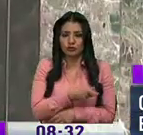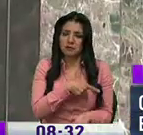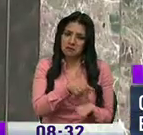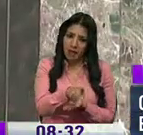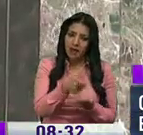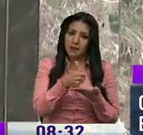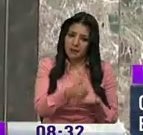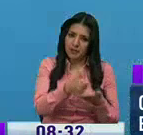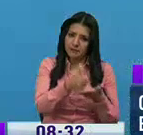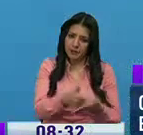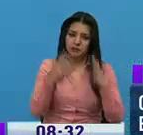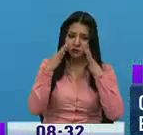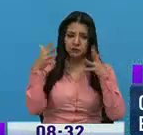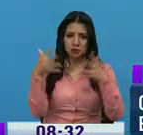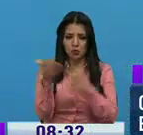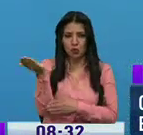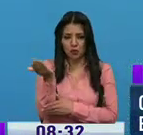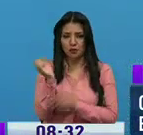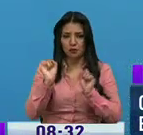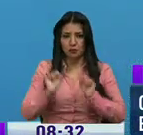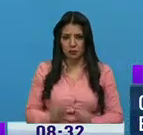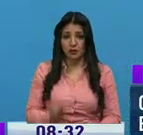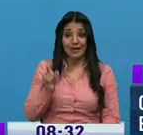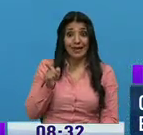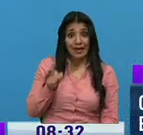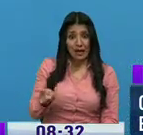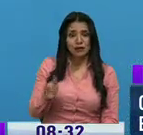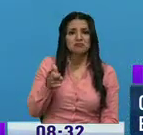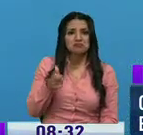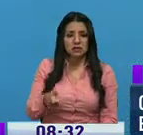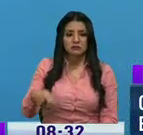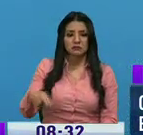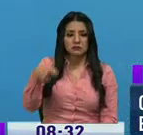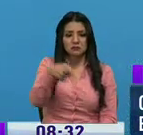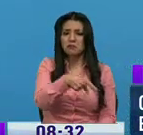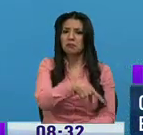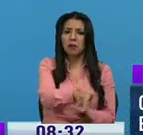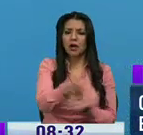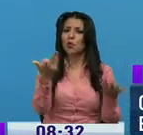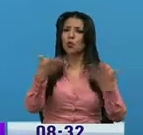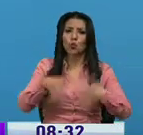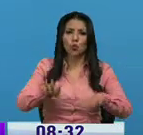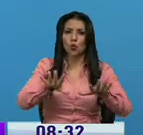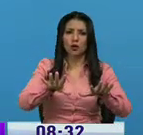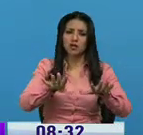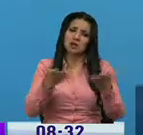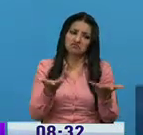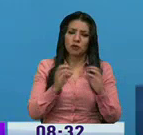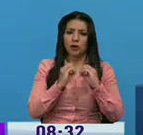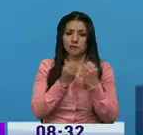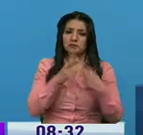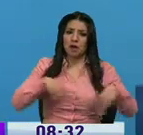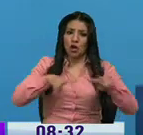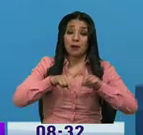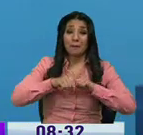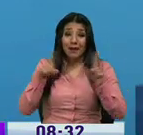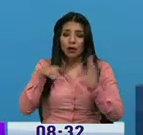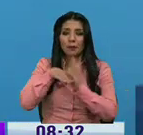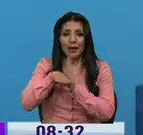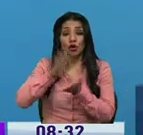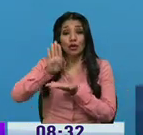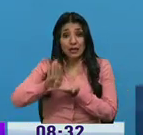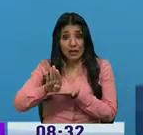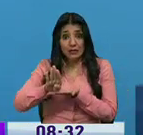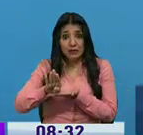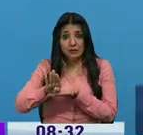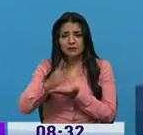incentivos pendientes. Que ellos puedan hacer efectivo su bono en cualquier casa de valores, pero el BIES les da